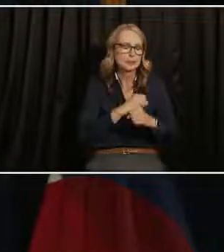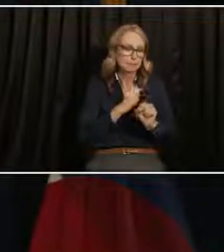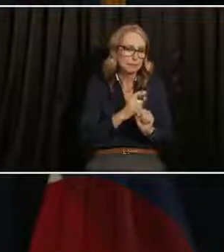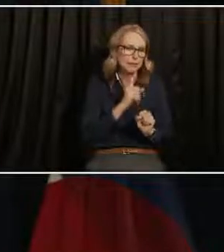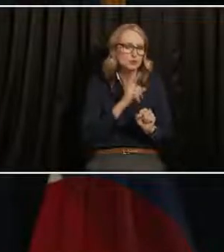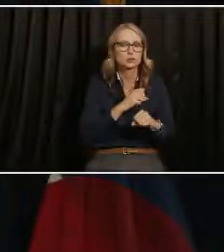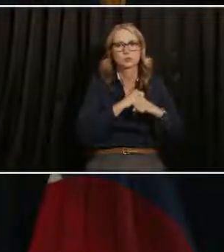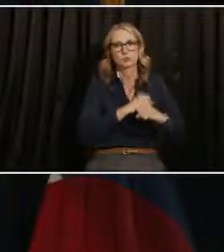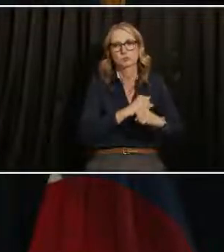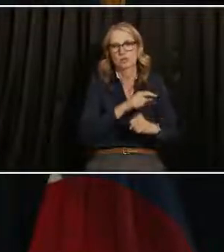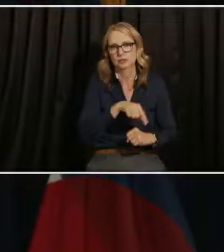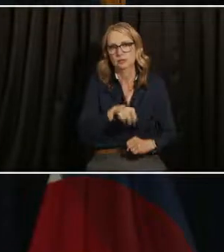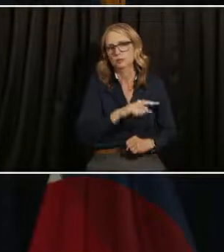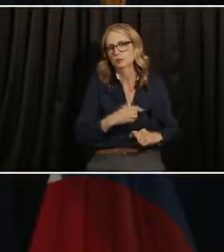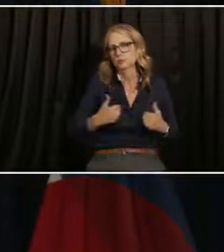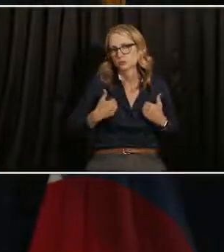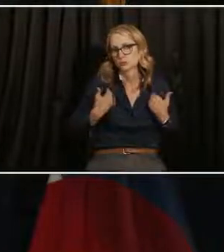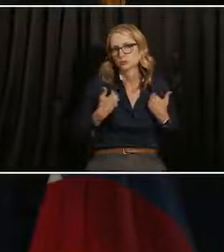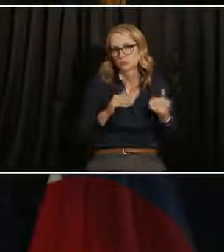to 11-year-olds.